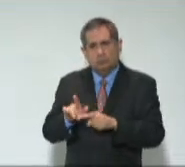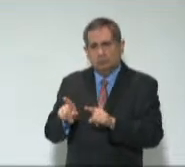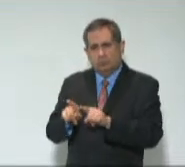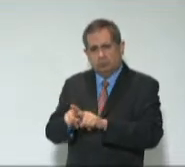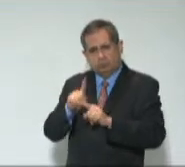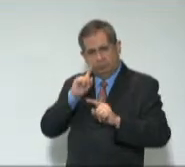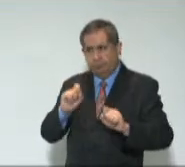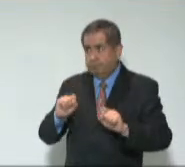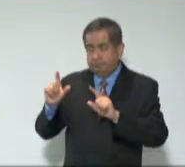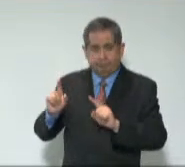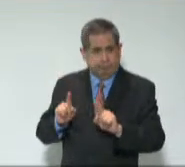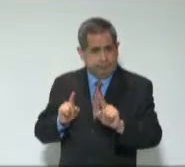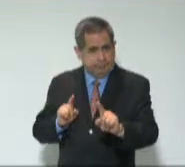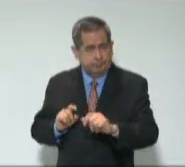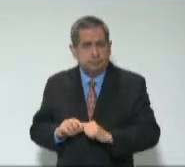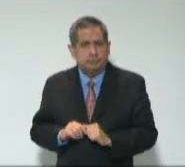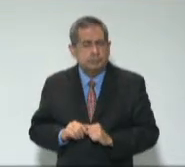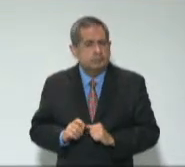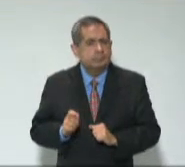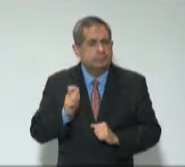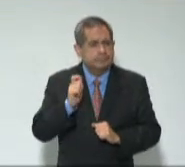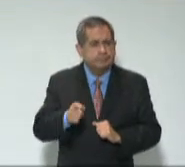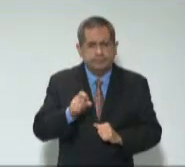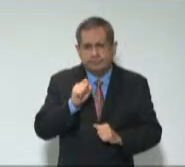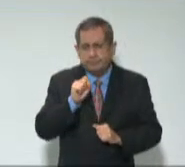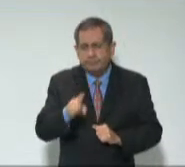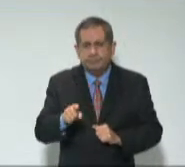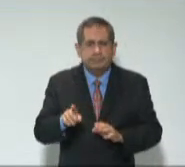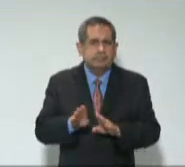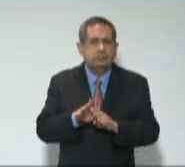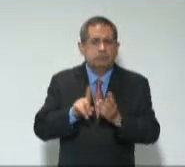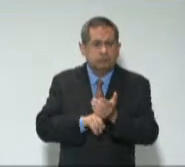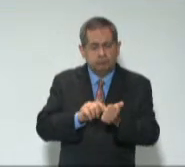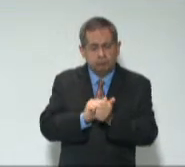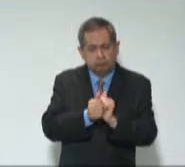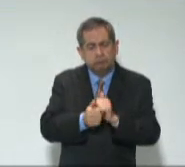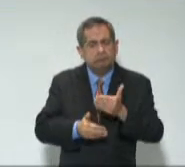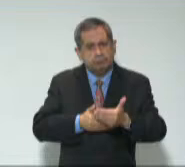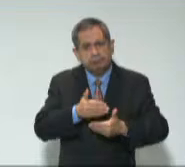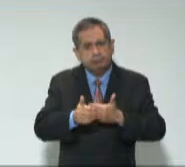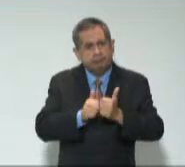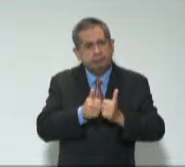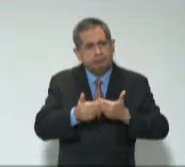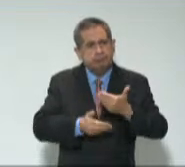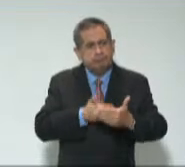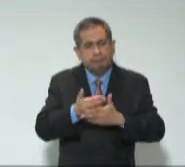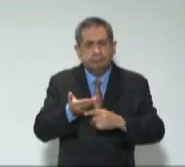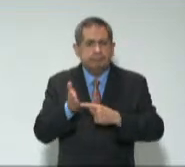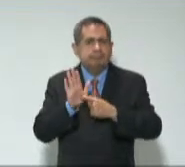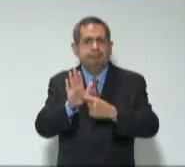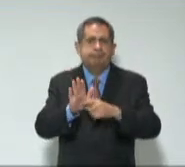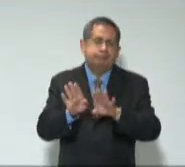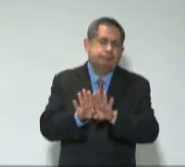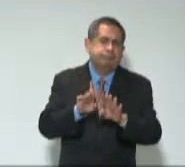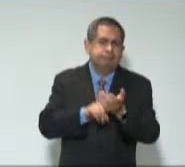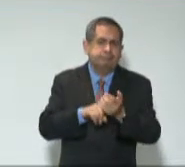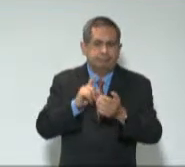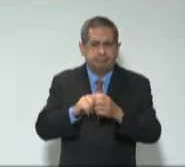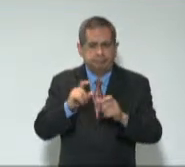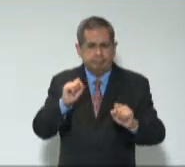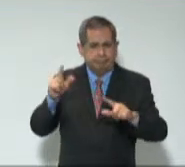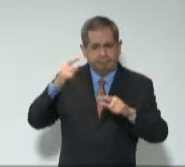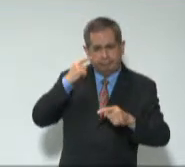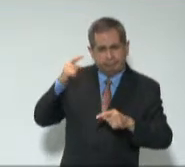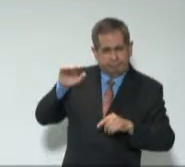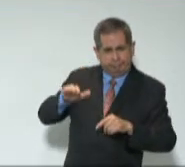esta misma lámina y sobre todo esta también evolución que hemos tenido y que presento en la Gráfica inferior en